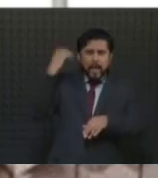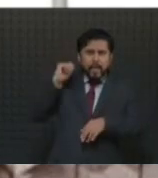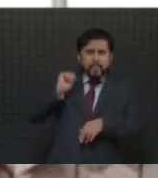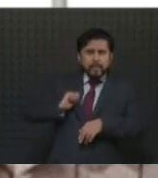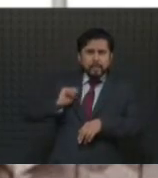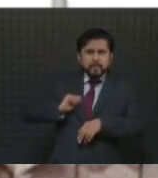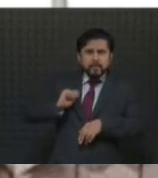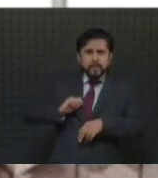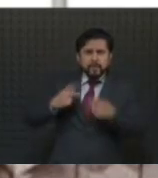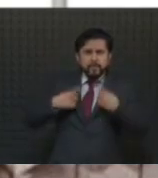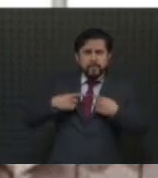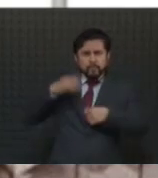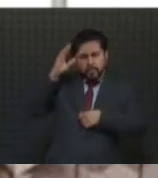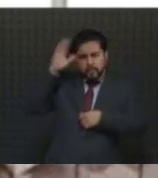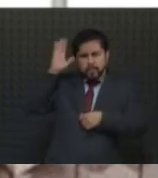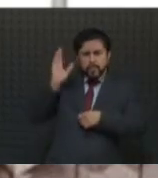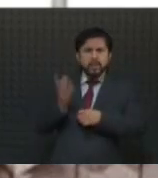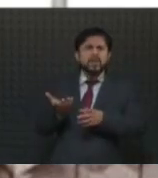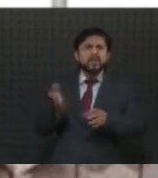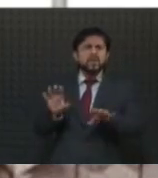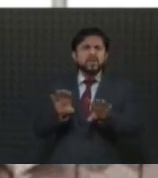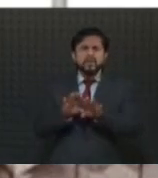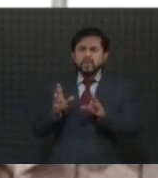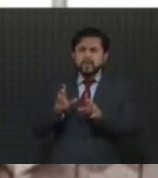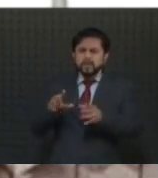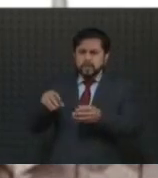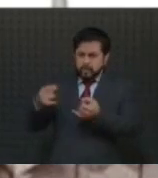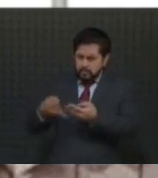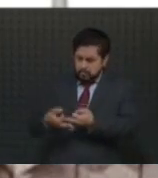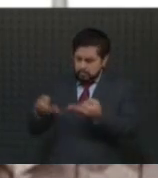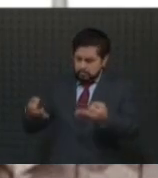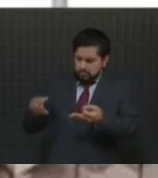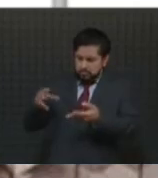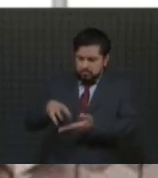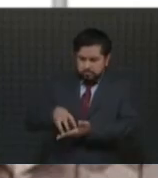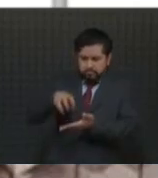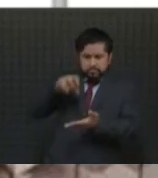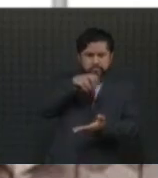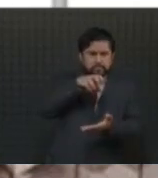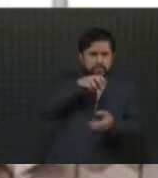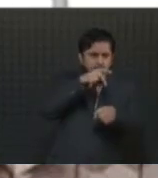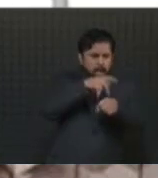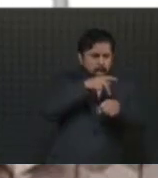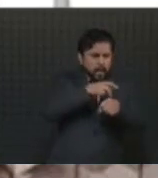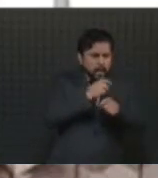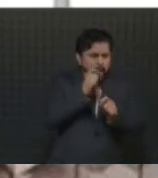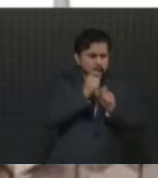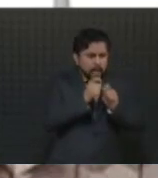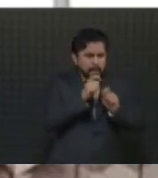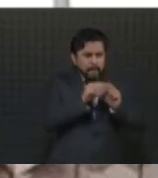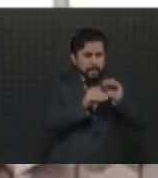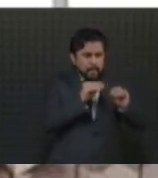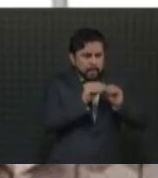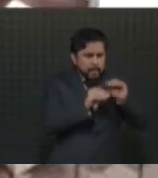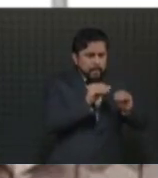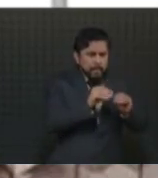sus esculturas y sus artefactos. Coyoacán, pues ya estaba,